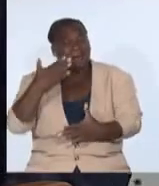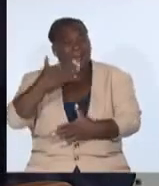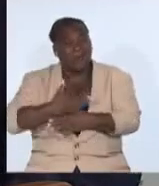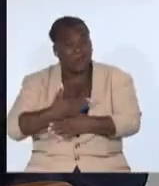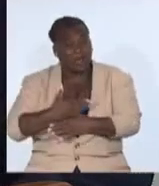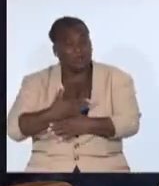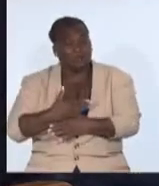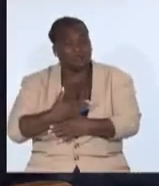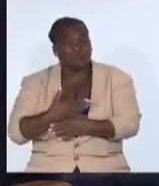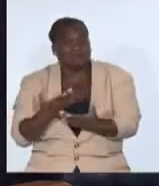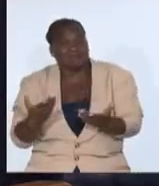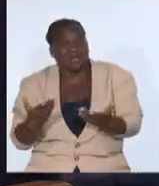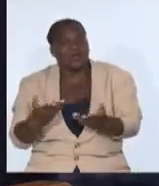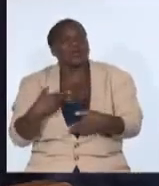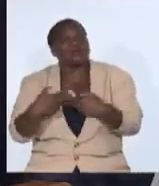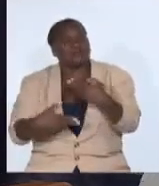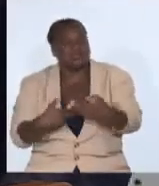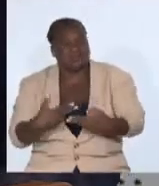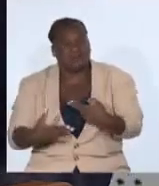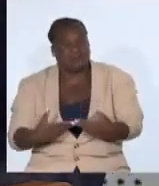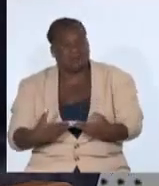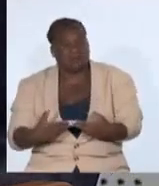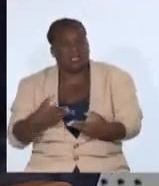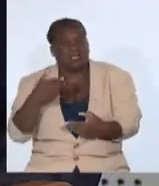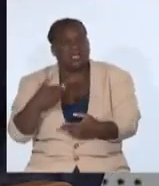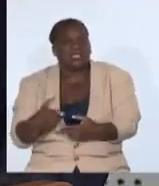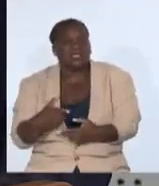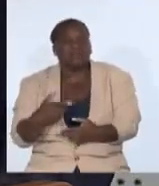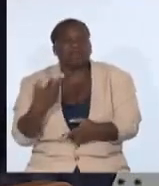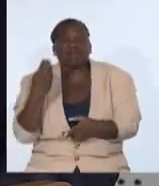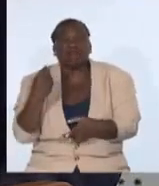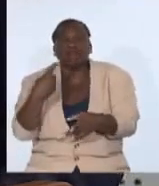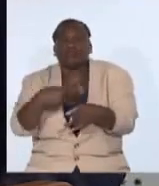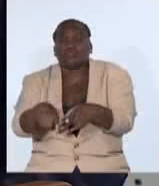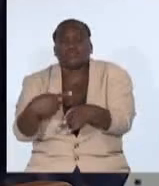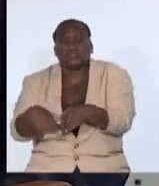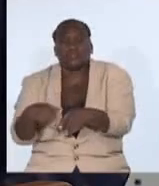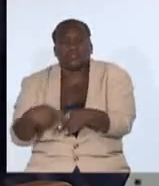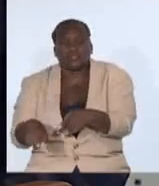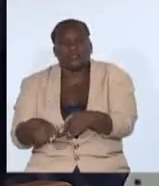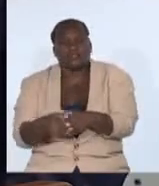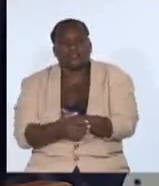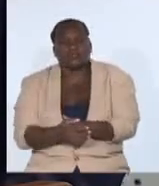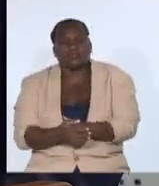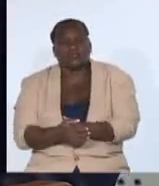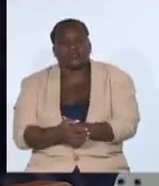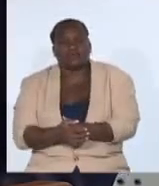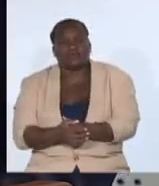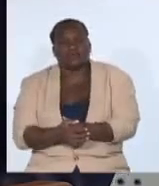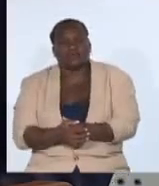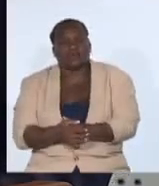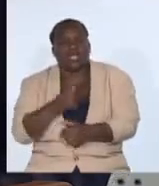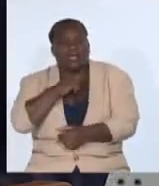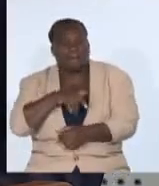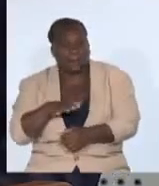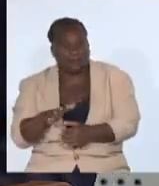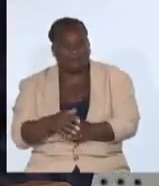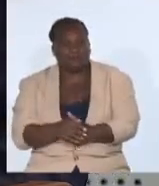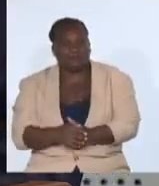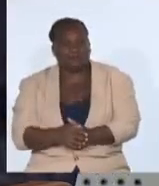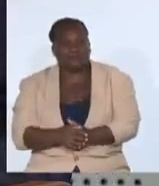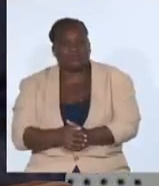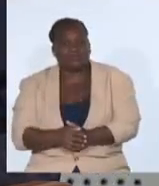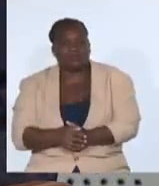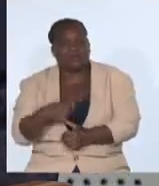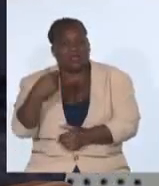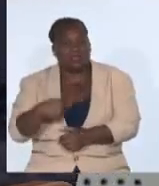financiero que resulta inmutables limitaciones de recursos por solo citar un ejemplo por